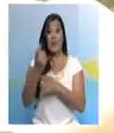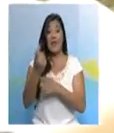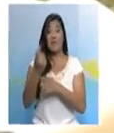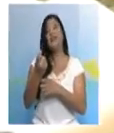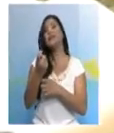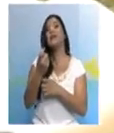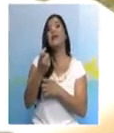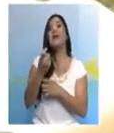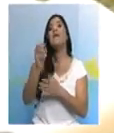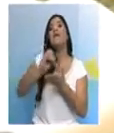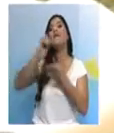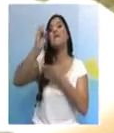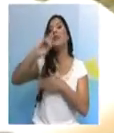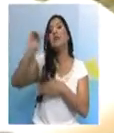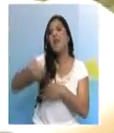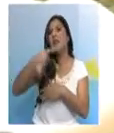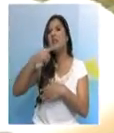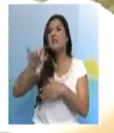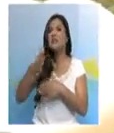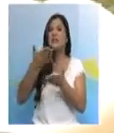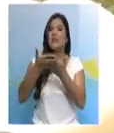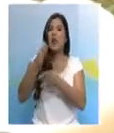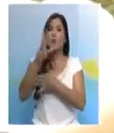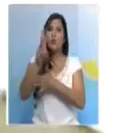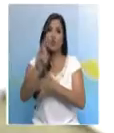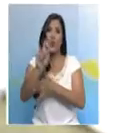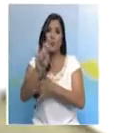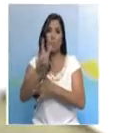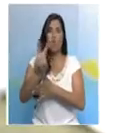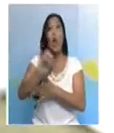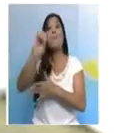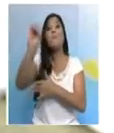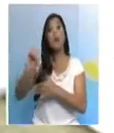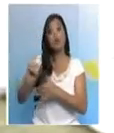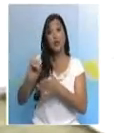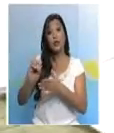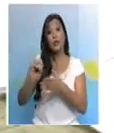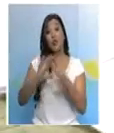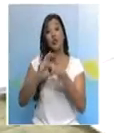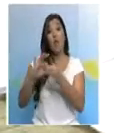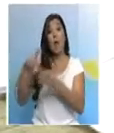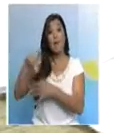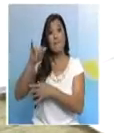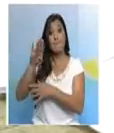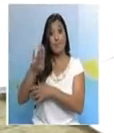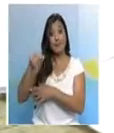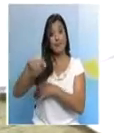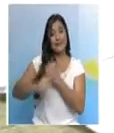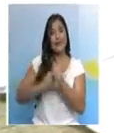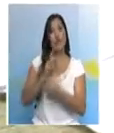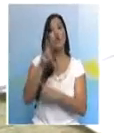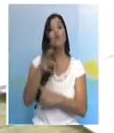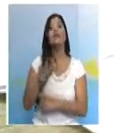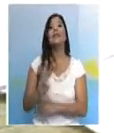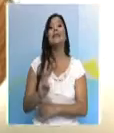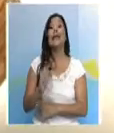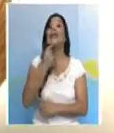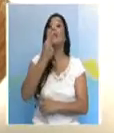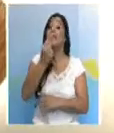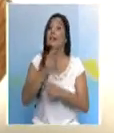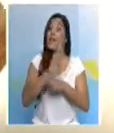estima que este alcanzará un 6.2% del Producto Interno Bruto en el año 2016. Según datos de esa misma entidad,